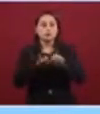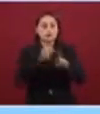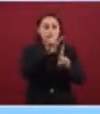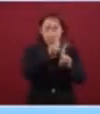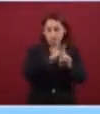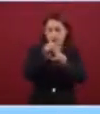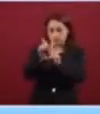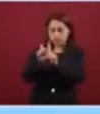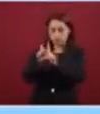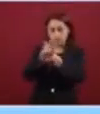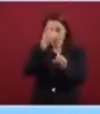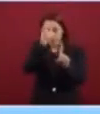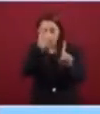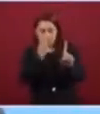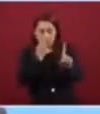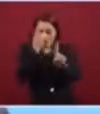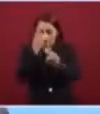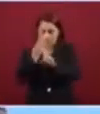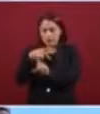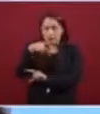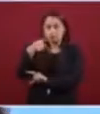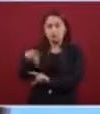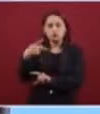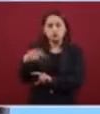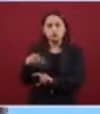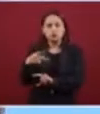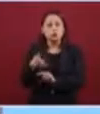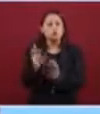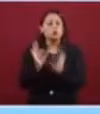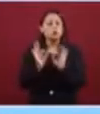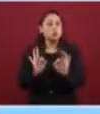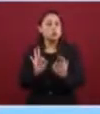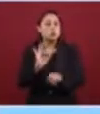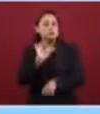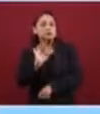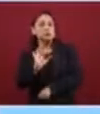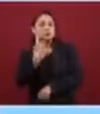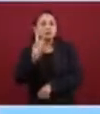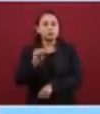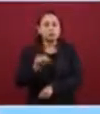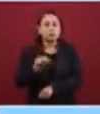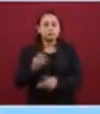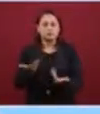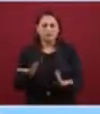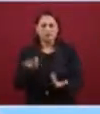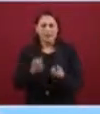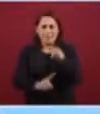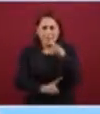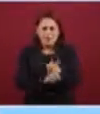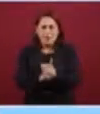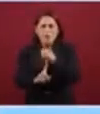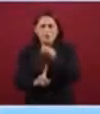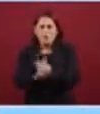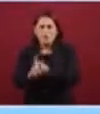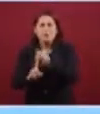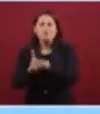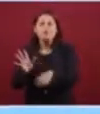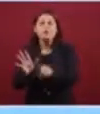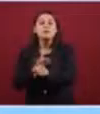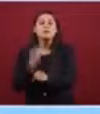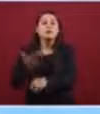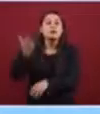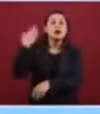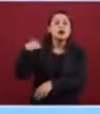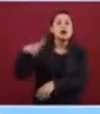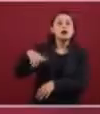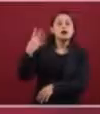duplicados para cubrir plazas. Todo esto tiene que ver con que hace 14 años el sindicato eliminó la